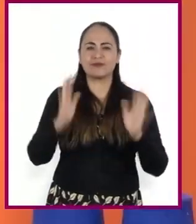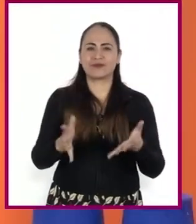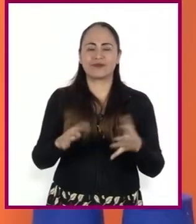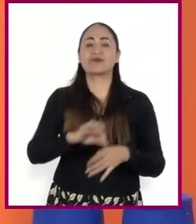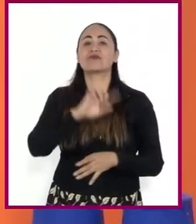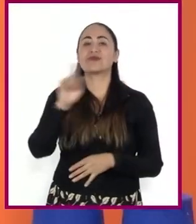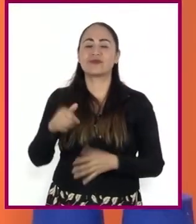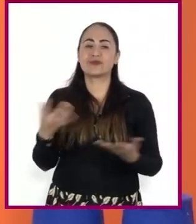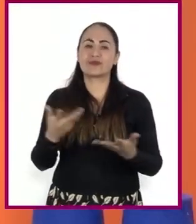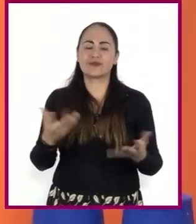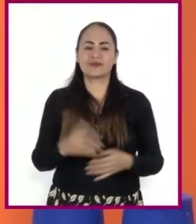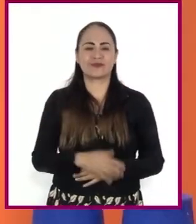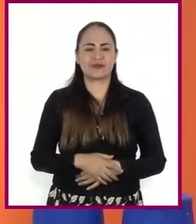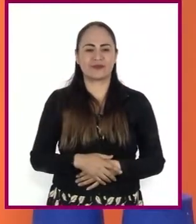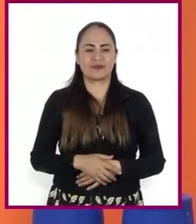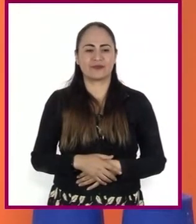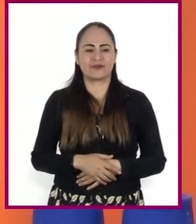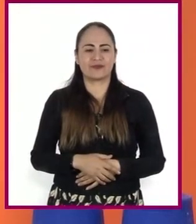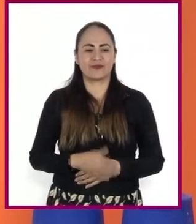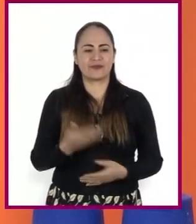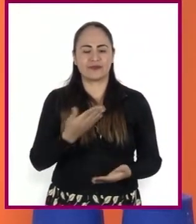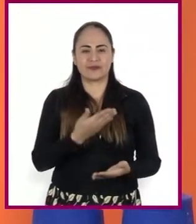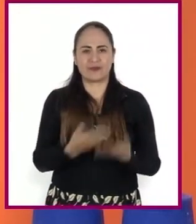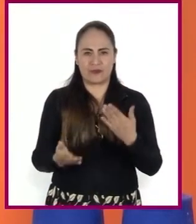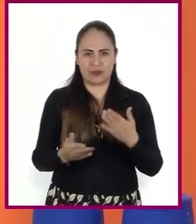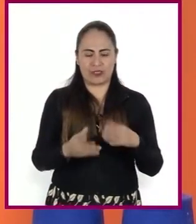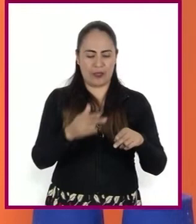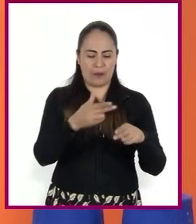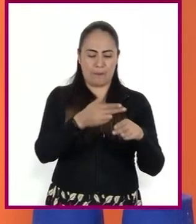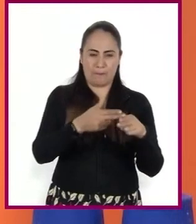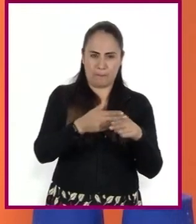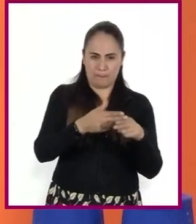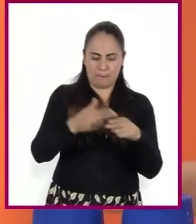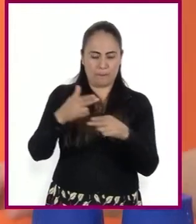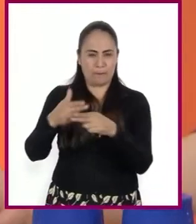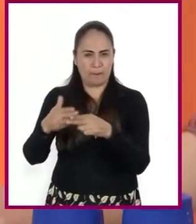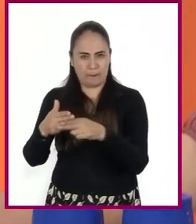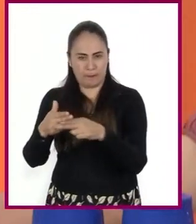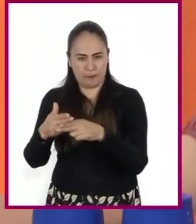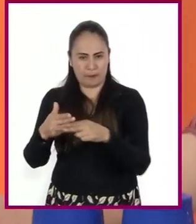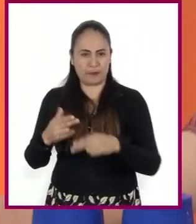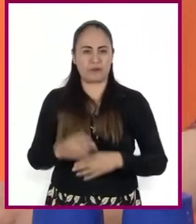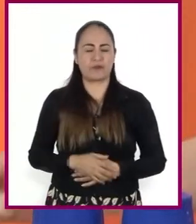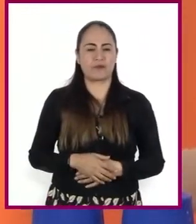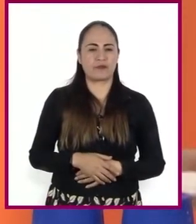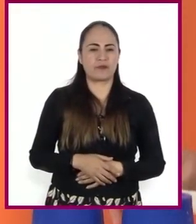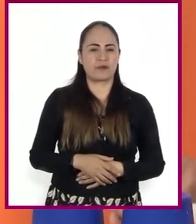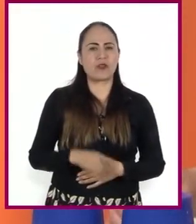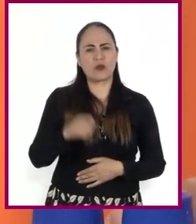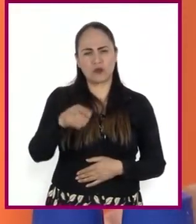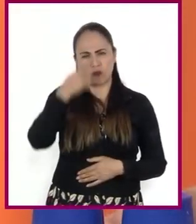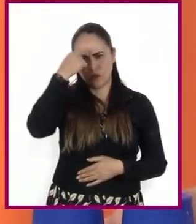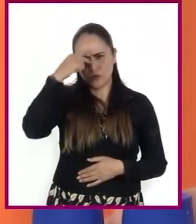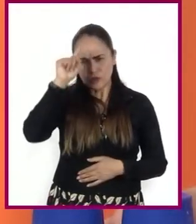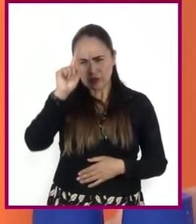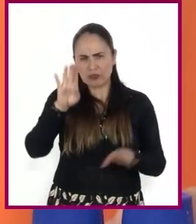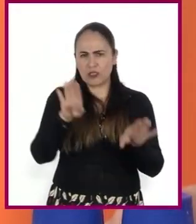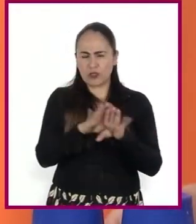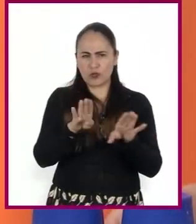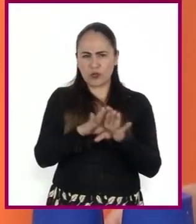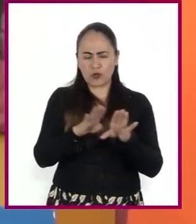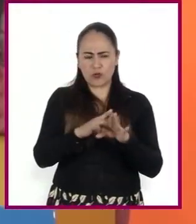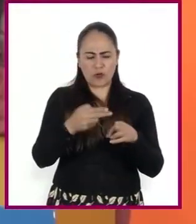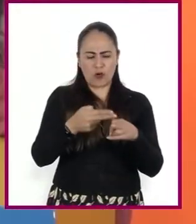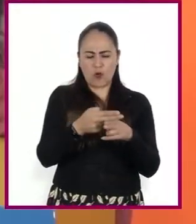sigue? Ahora corta las velas justo en la marca realizada. Para que te sea más fácil, puedes calentar la punta